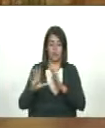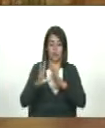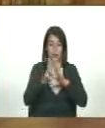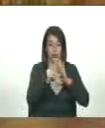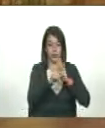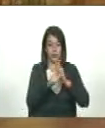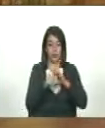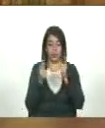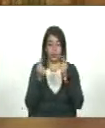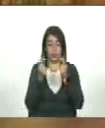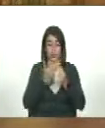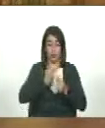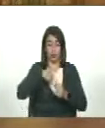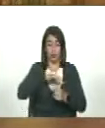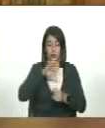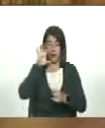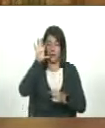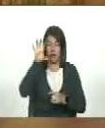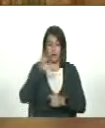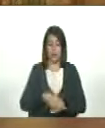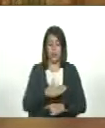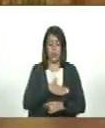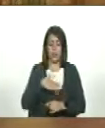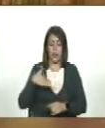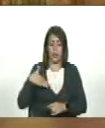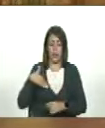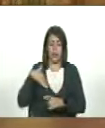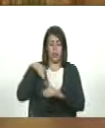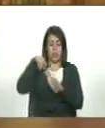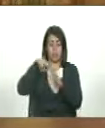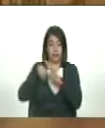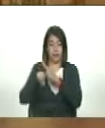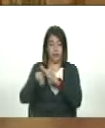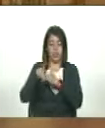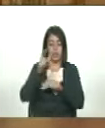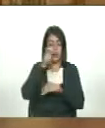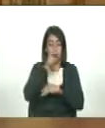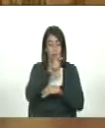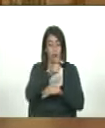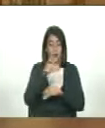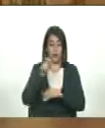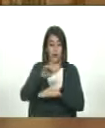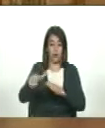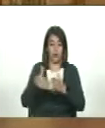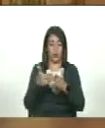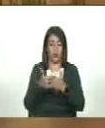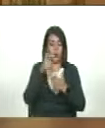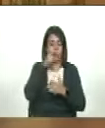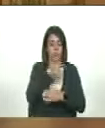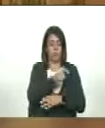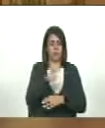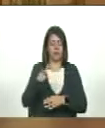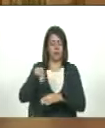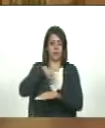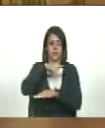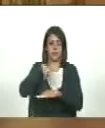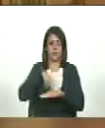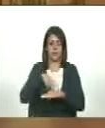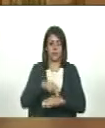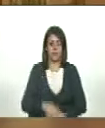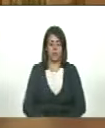los recursos de nuestra patria y pretender socavar la soberanía popular y la soberanía